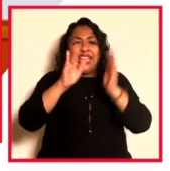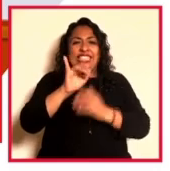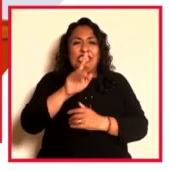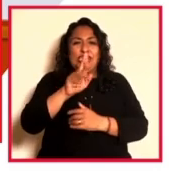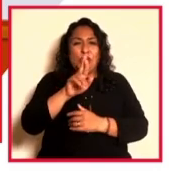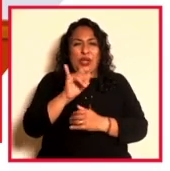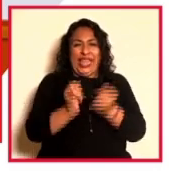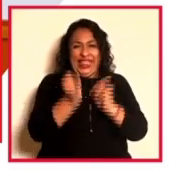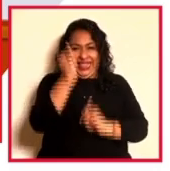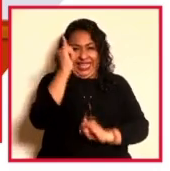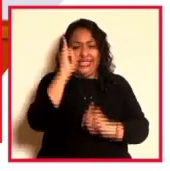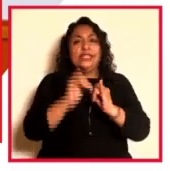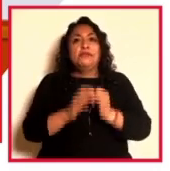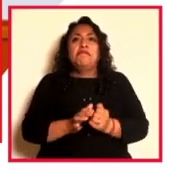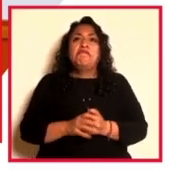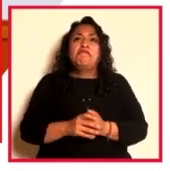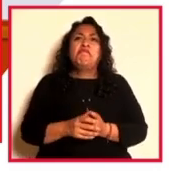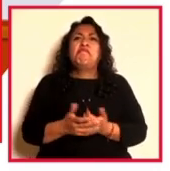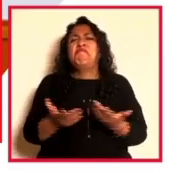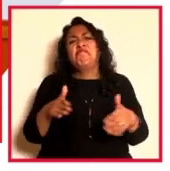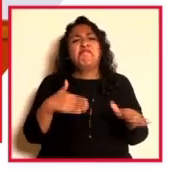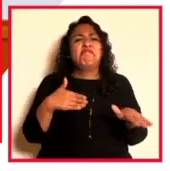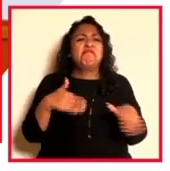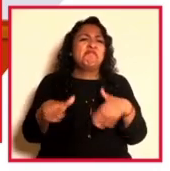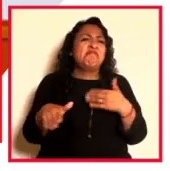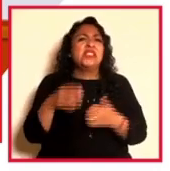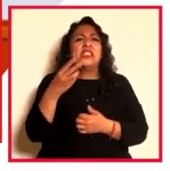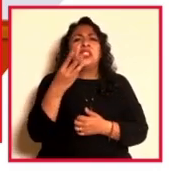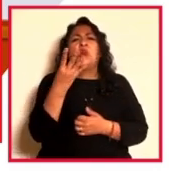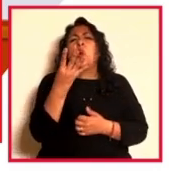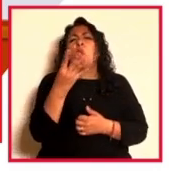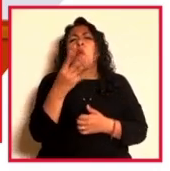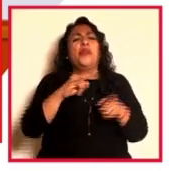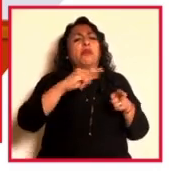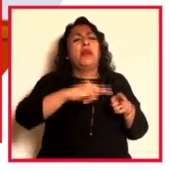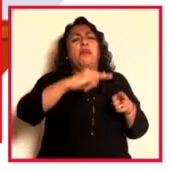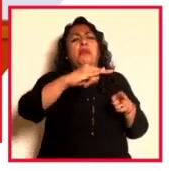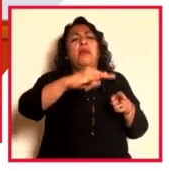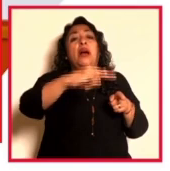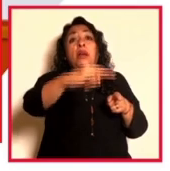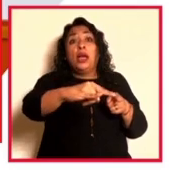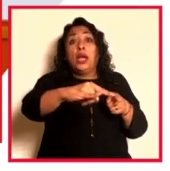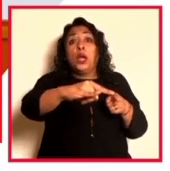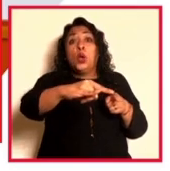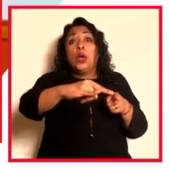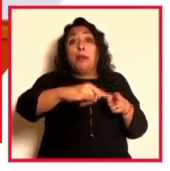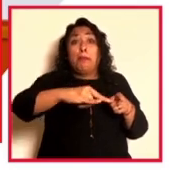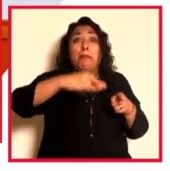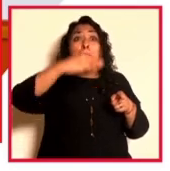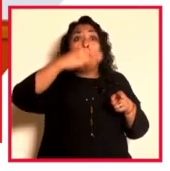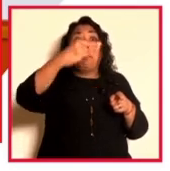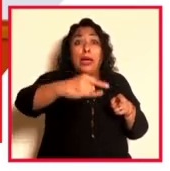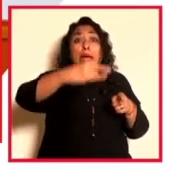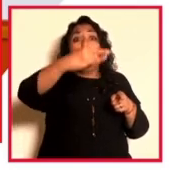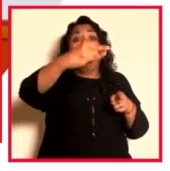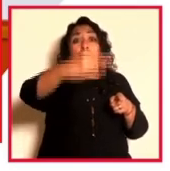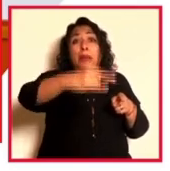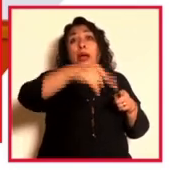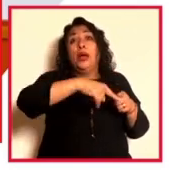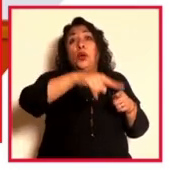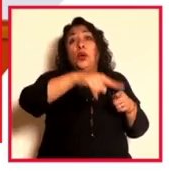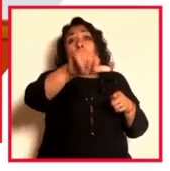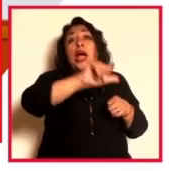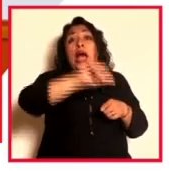hacer una caminata de tres o cuatro cuadras pero la caminata se prolongó todo Insurgentes hasta que me llevó a mi casa